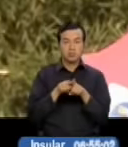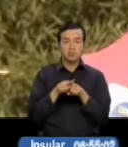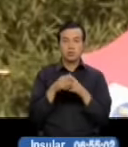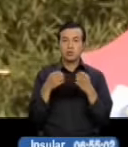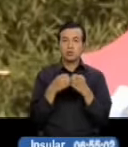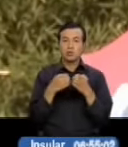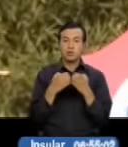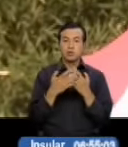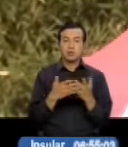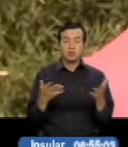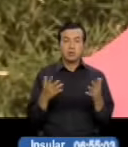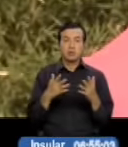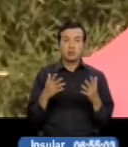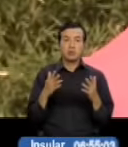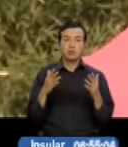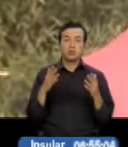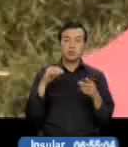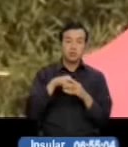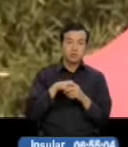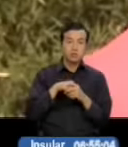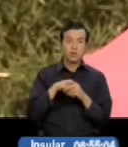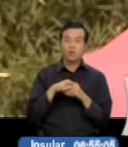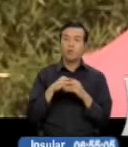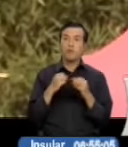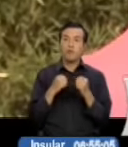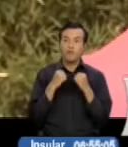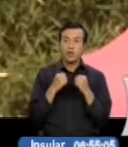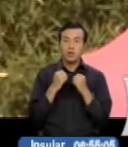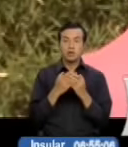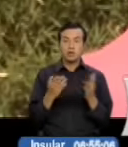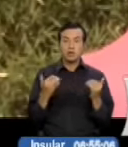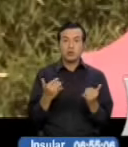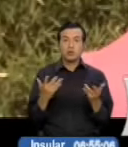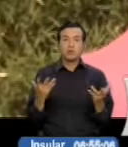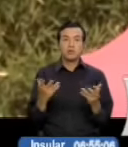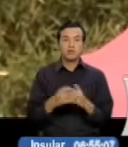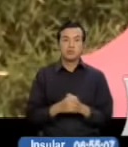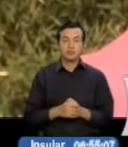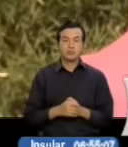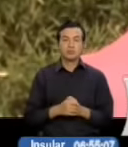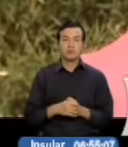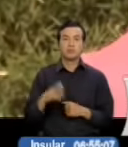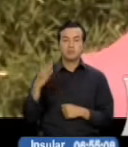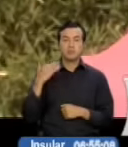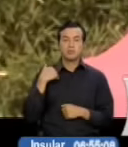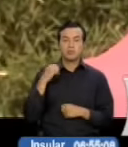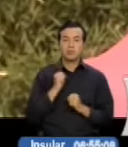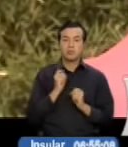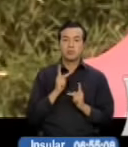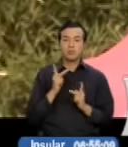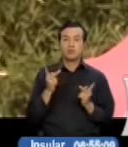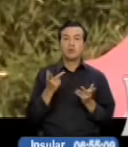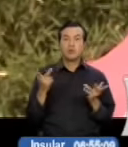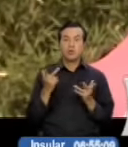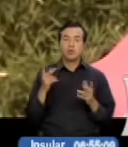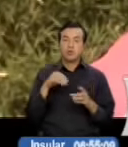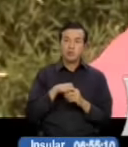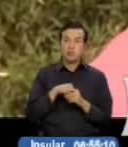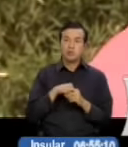equipo que en casa y afuera se está haciendo muy fuerte. Ahora nosotros tenemos la oportunidad de la localía y